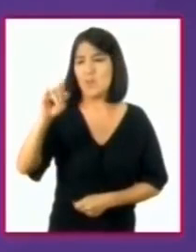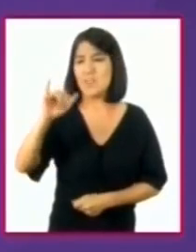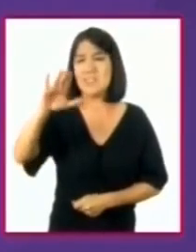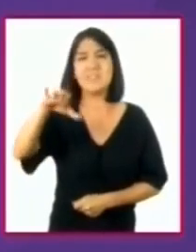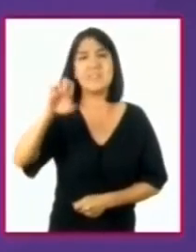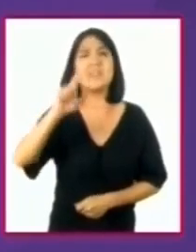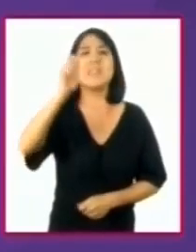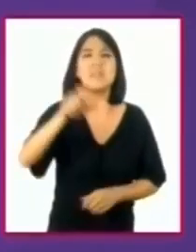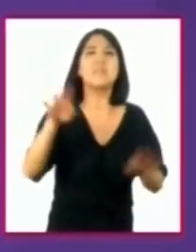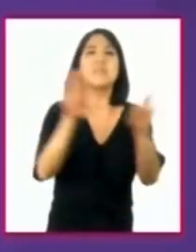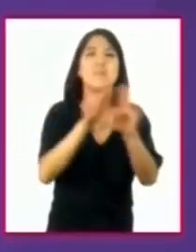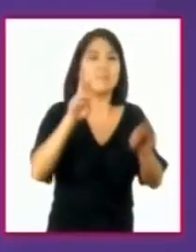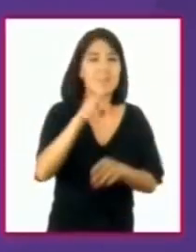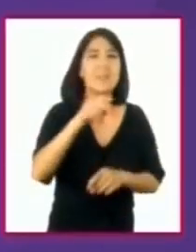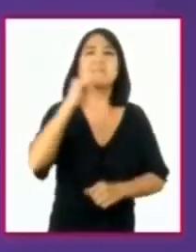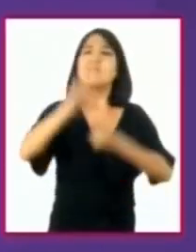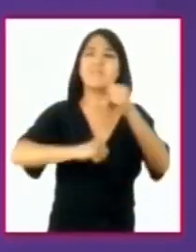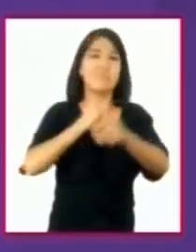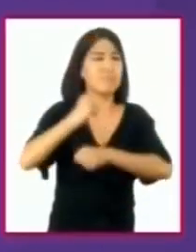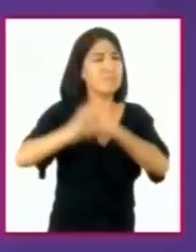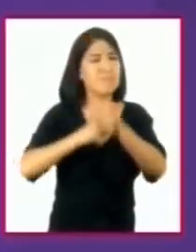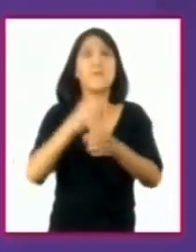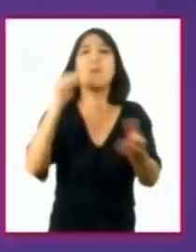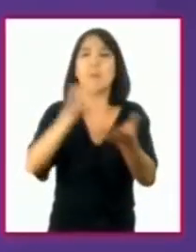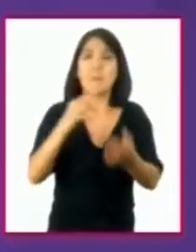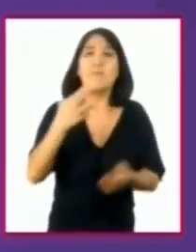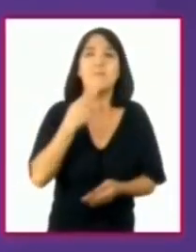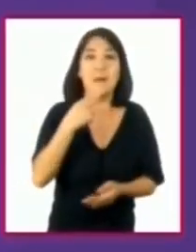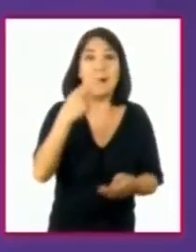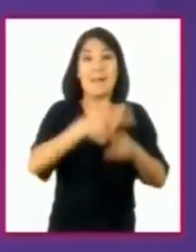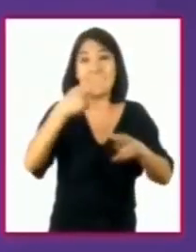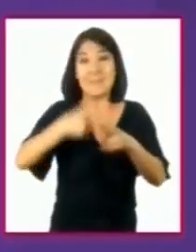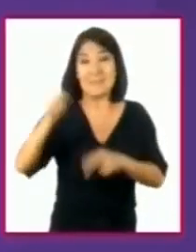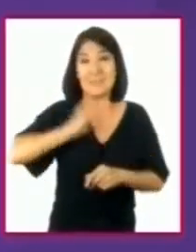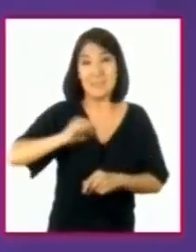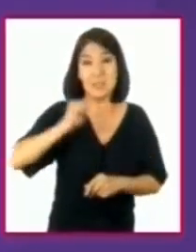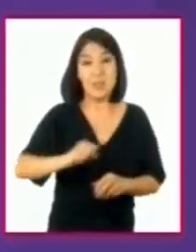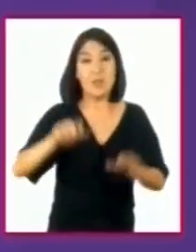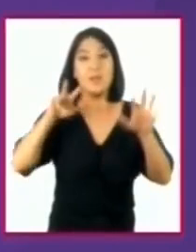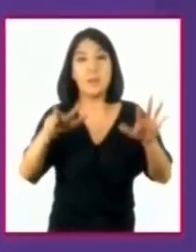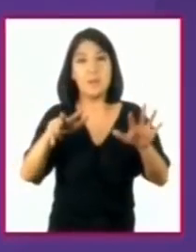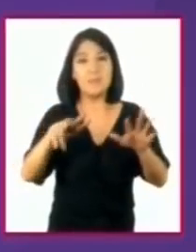siguieron produciendo hasta el siglo XVIII, después de la conquista.